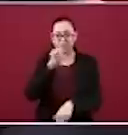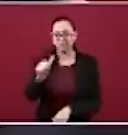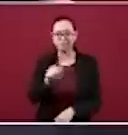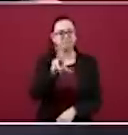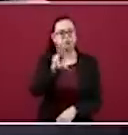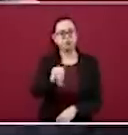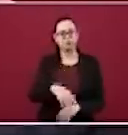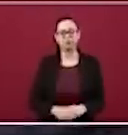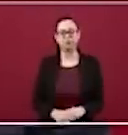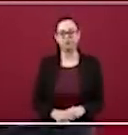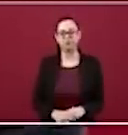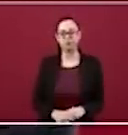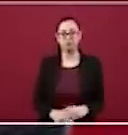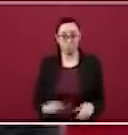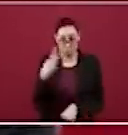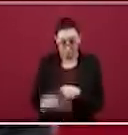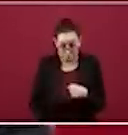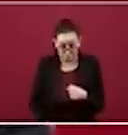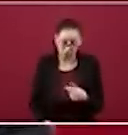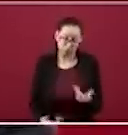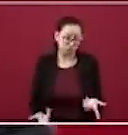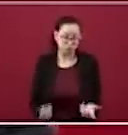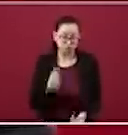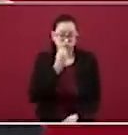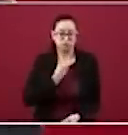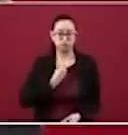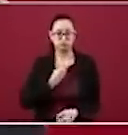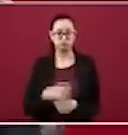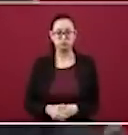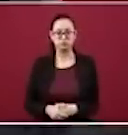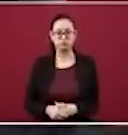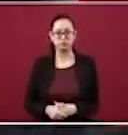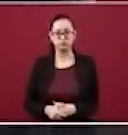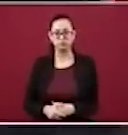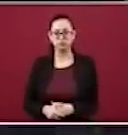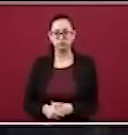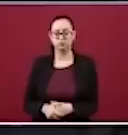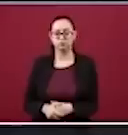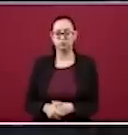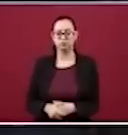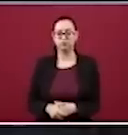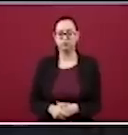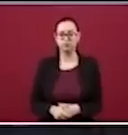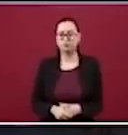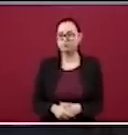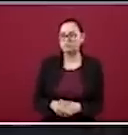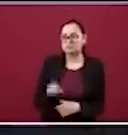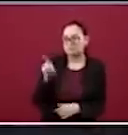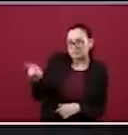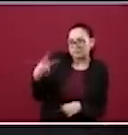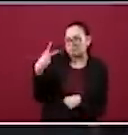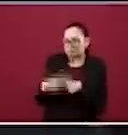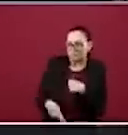aún con los riesgos que implique. No podemos decir, no vamos a